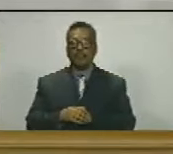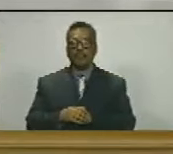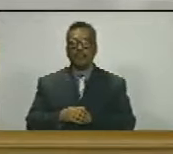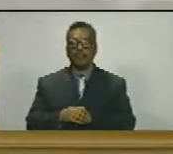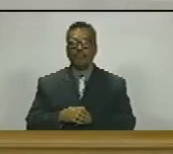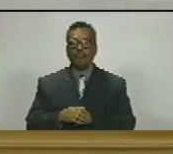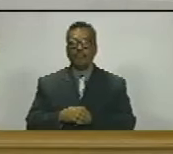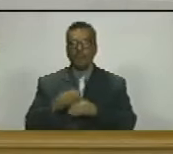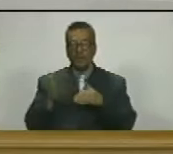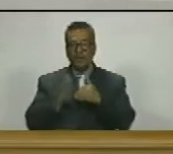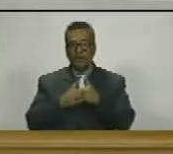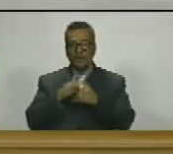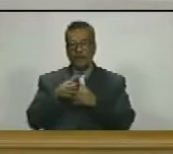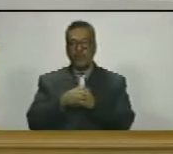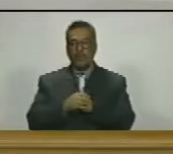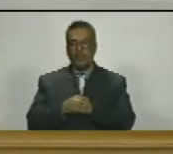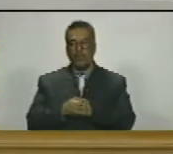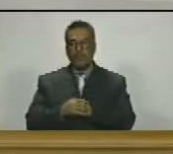se va a cerrar